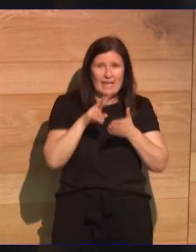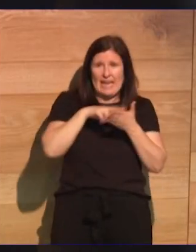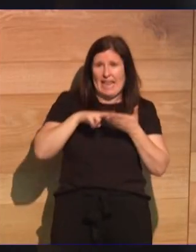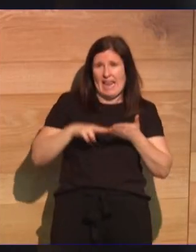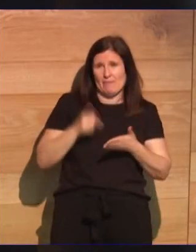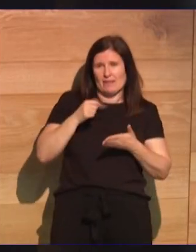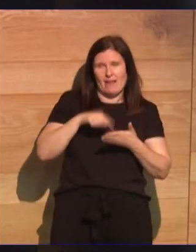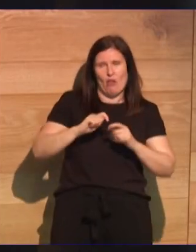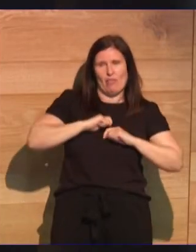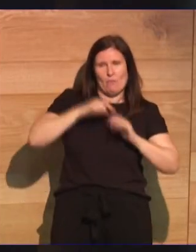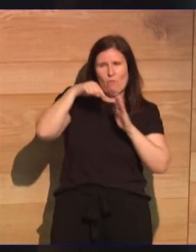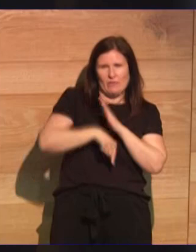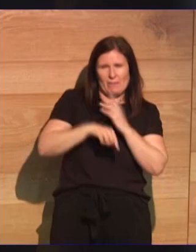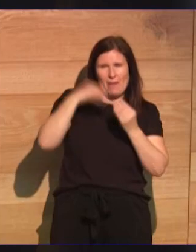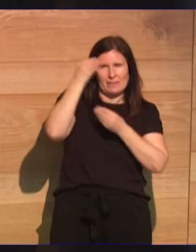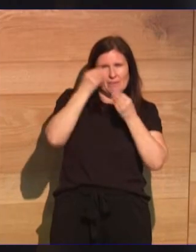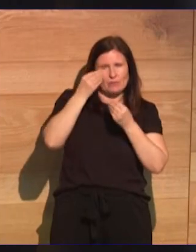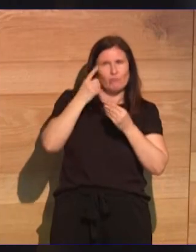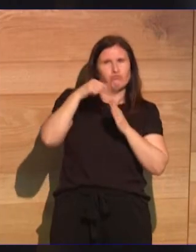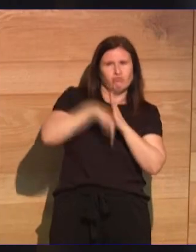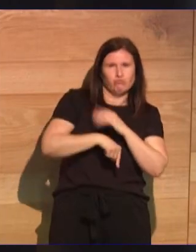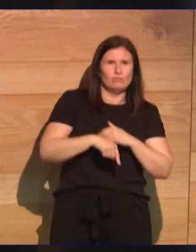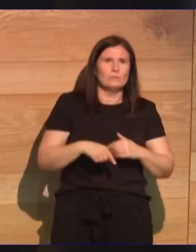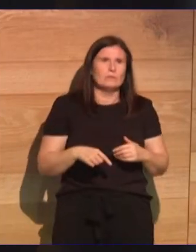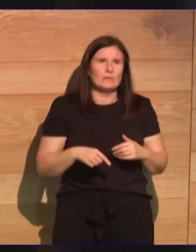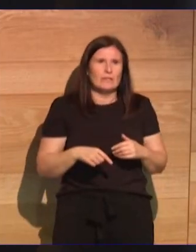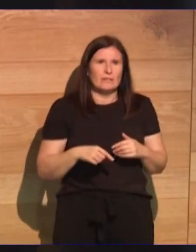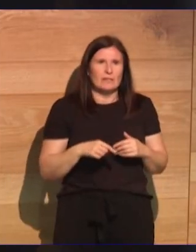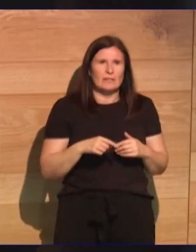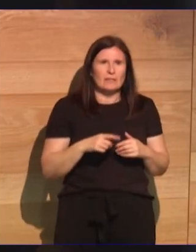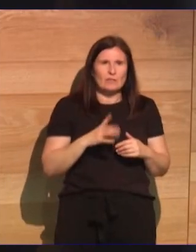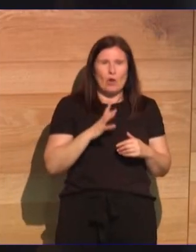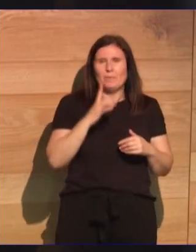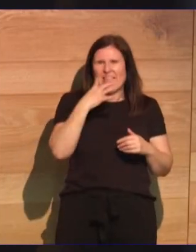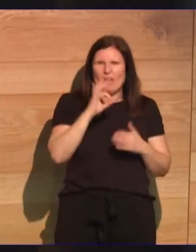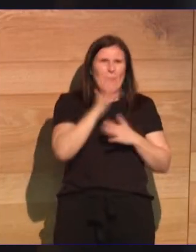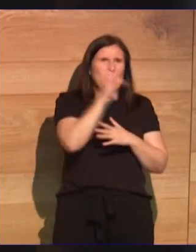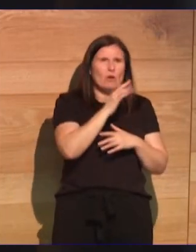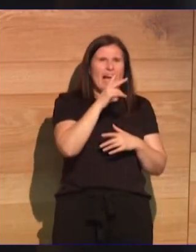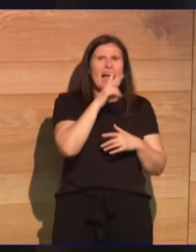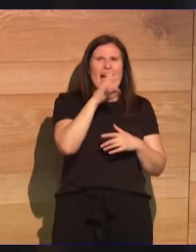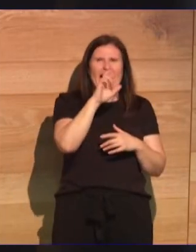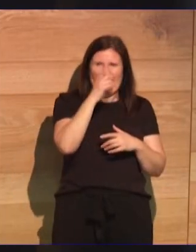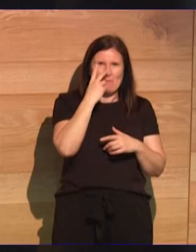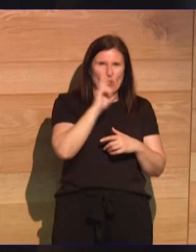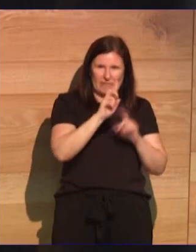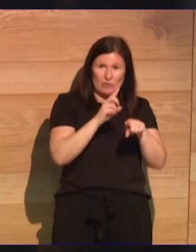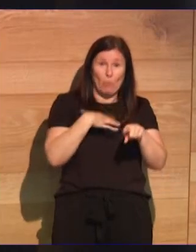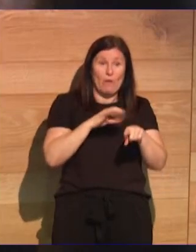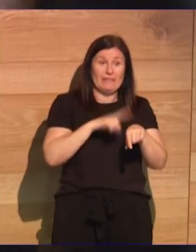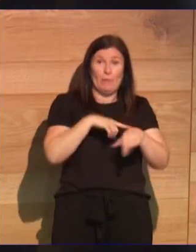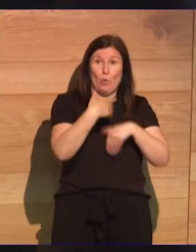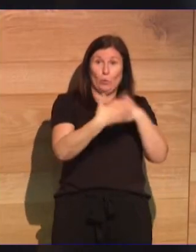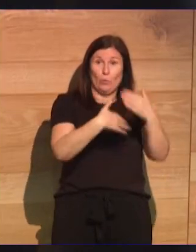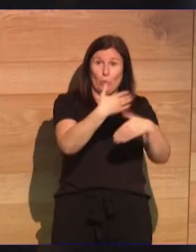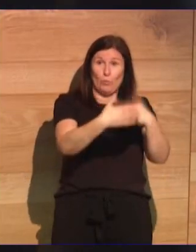profundidad. Tengamos debates humanos. Bueno, todos hemos visto Gero, creo que sí, y creo que se puede llegar a lo mejor en unos años, a lo mejor, como